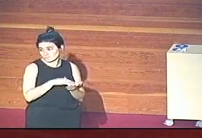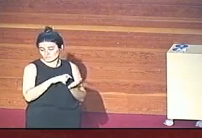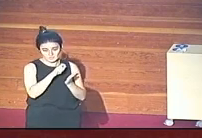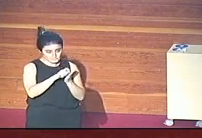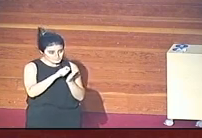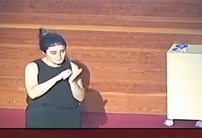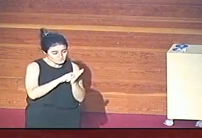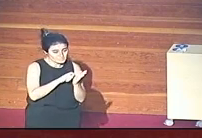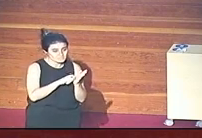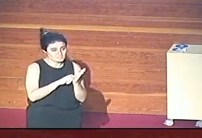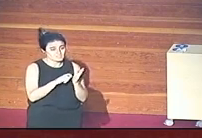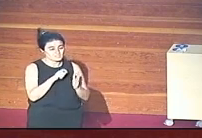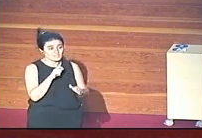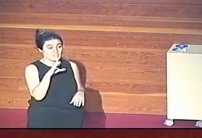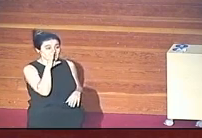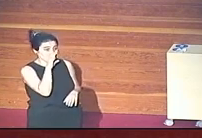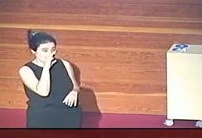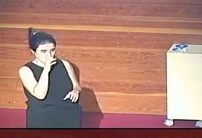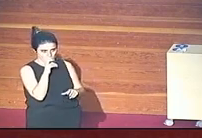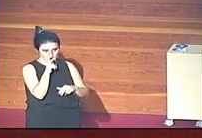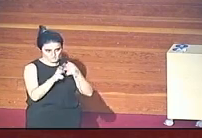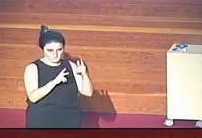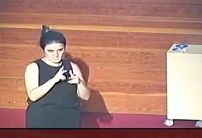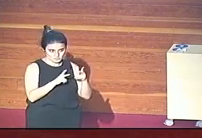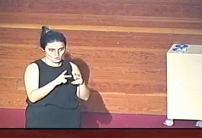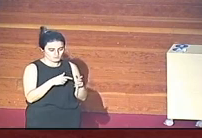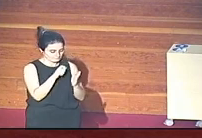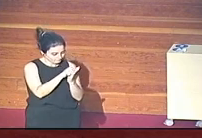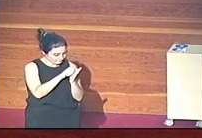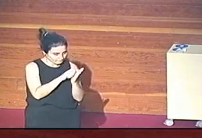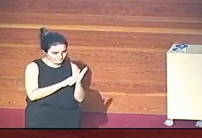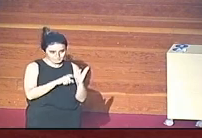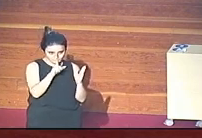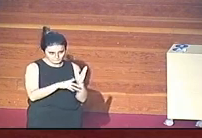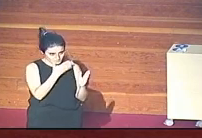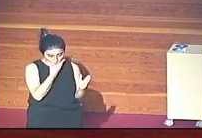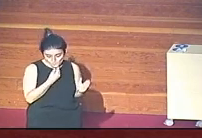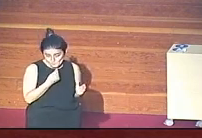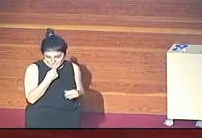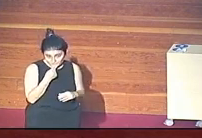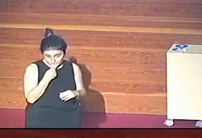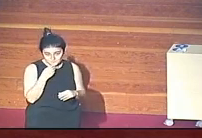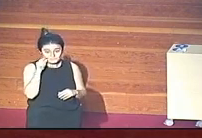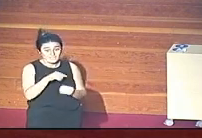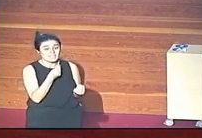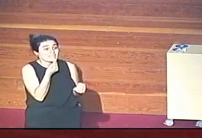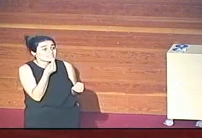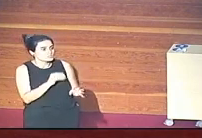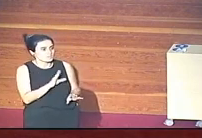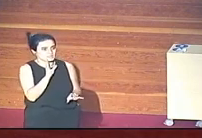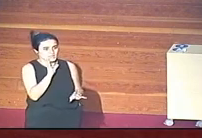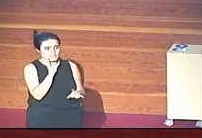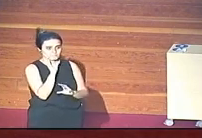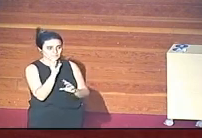el cerdo de aquí y la verdad es que eran historias muy bonitas bueno pues detrás de esas historias que son de medio